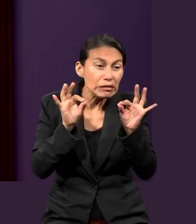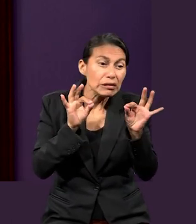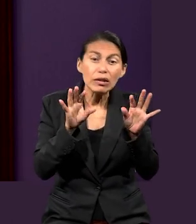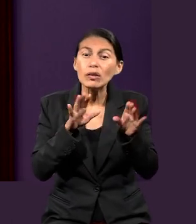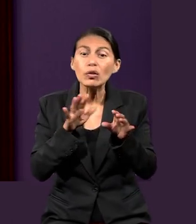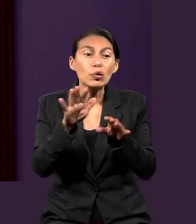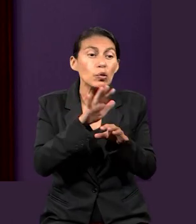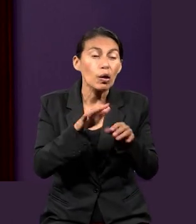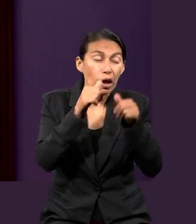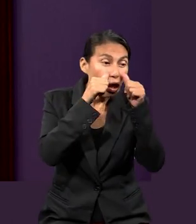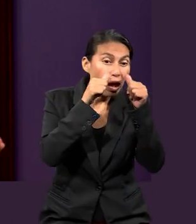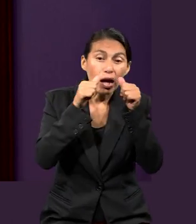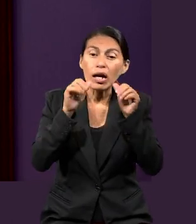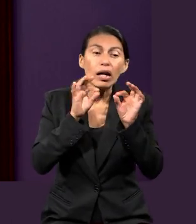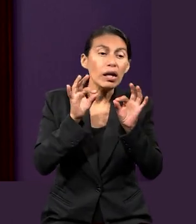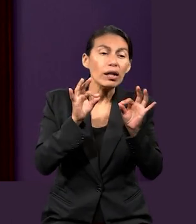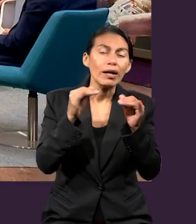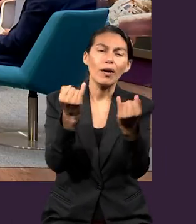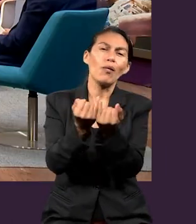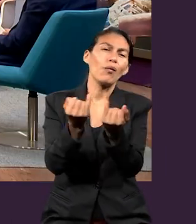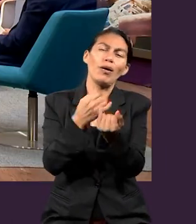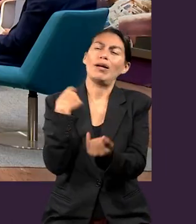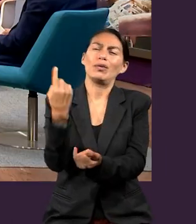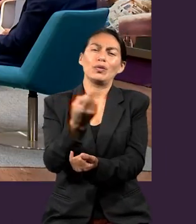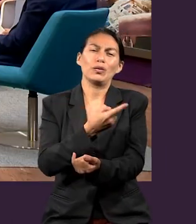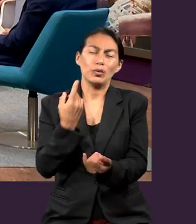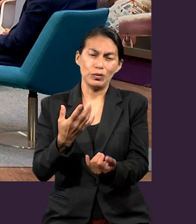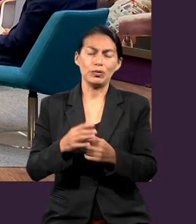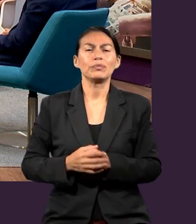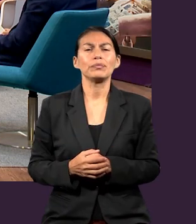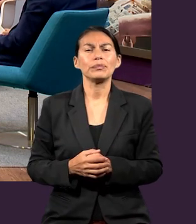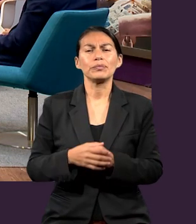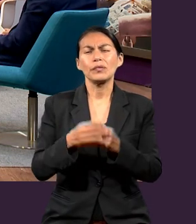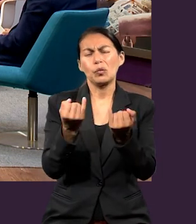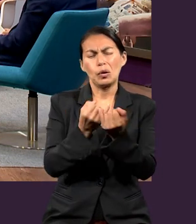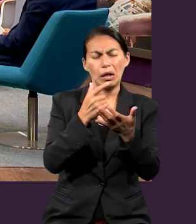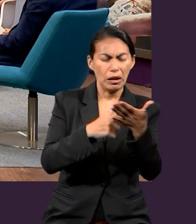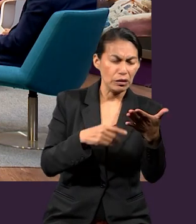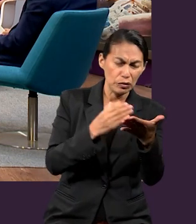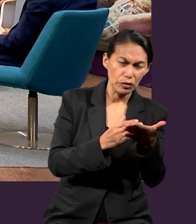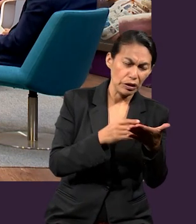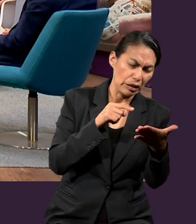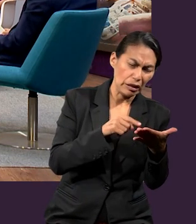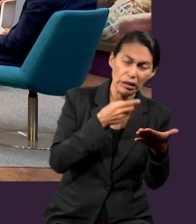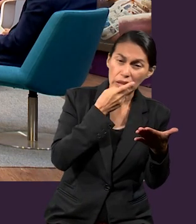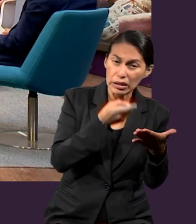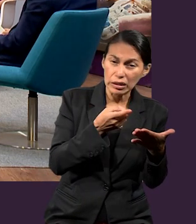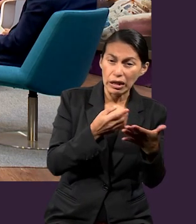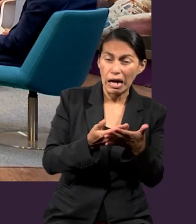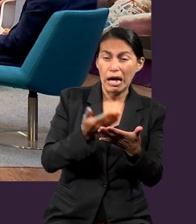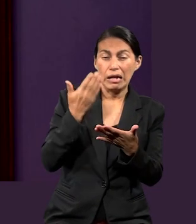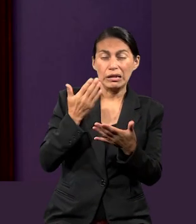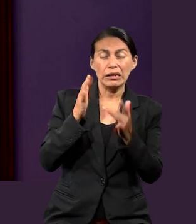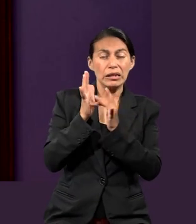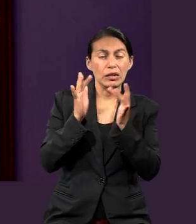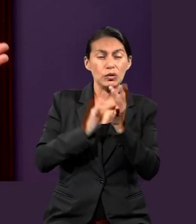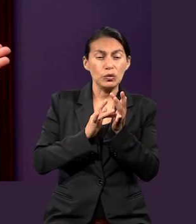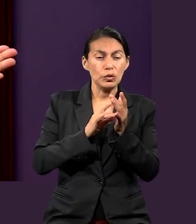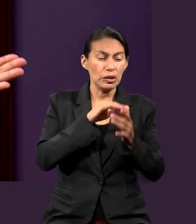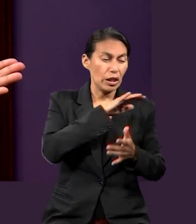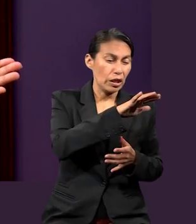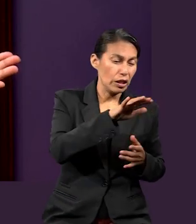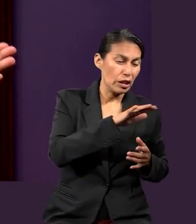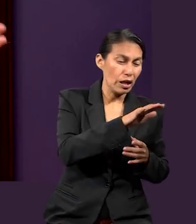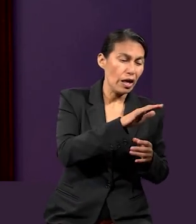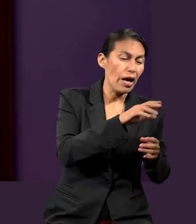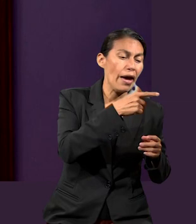que están alertas de lo que sucede. Y es lo mismo que nosotros debemos hacer. También la lección compara un poco cuando Jesús estaba en